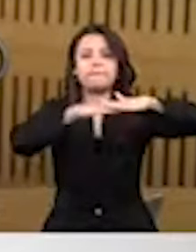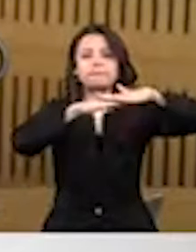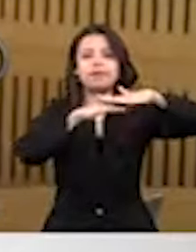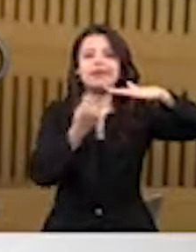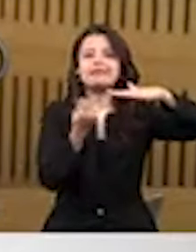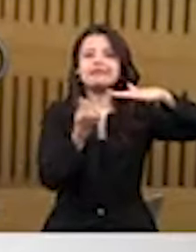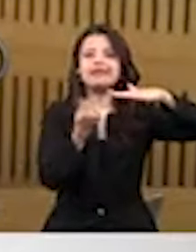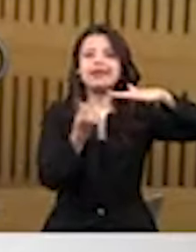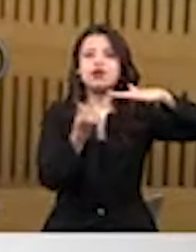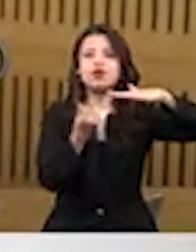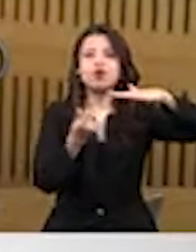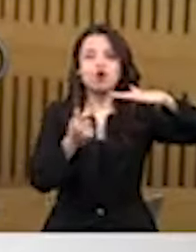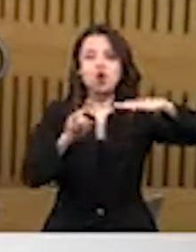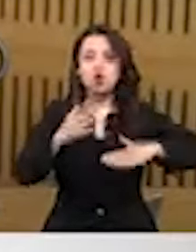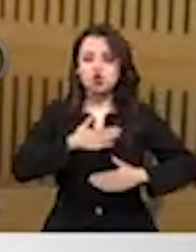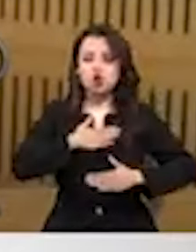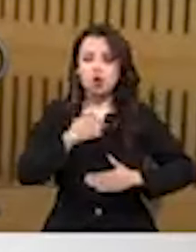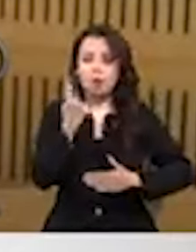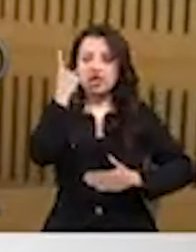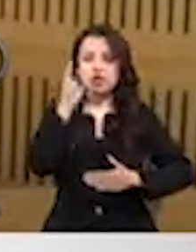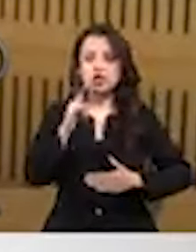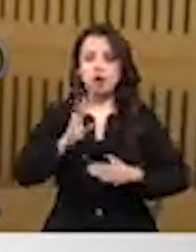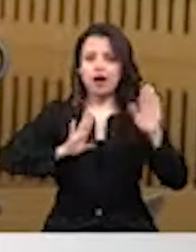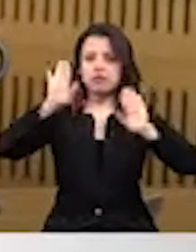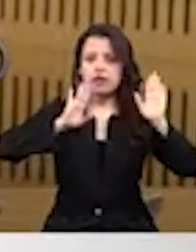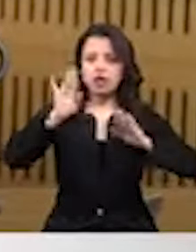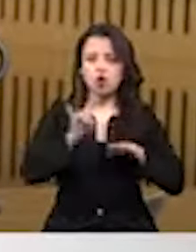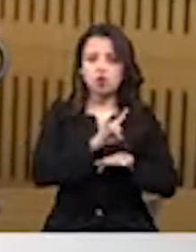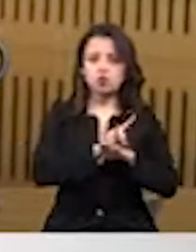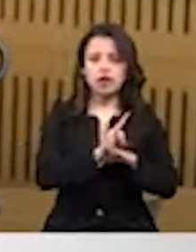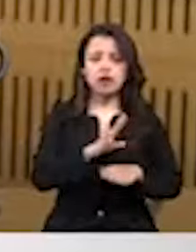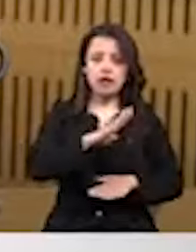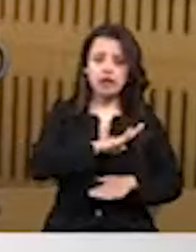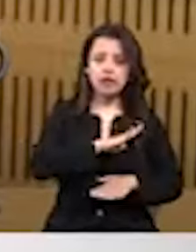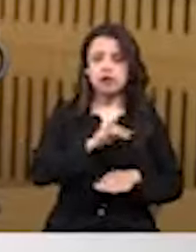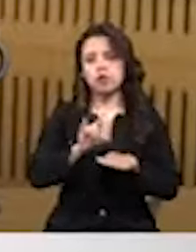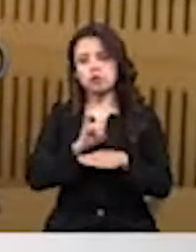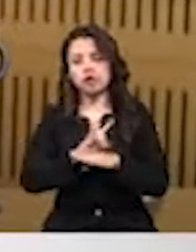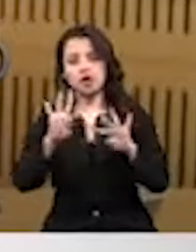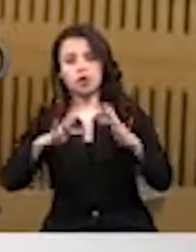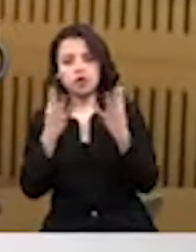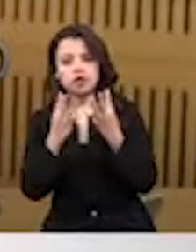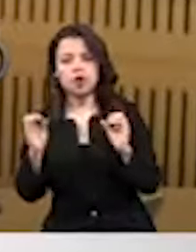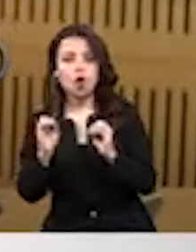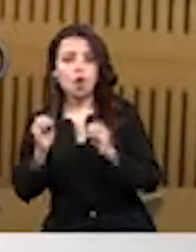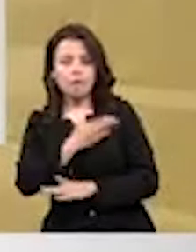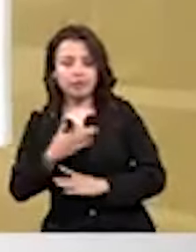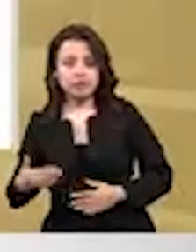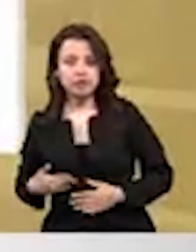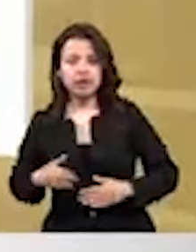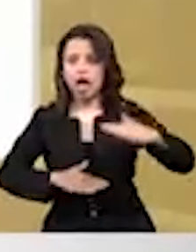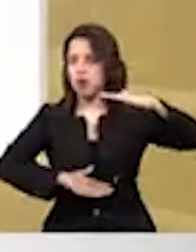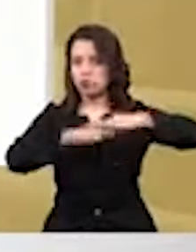recursos que pueden utilizar los candidatos, ya sea para las alcaldías, para el Congreso o para la elección presidencial.